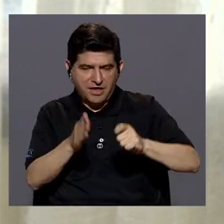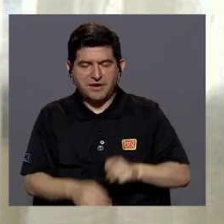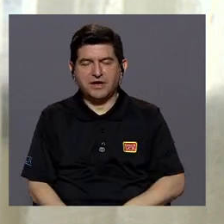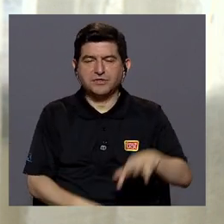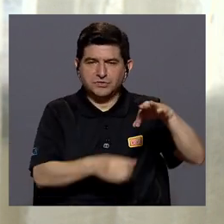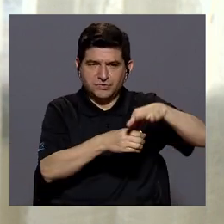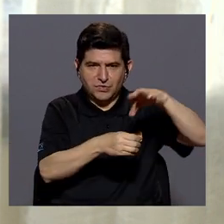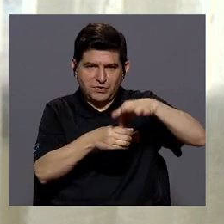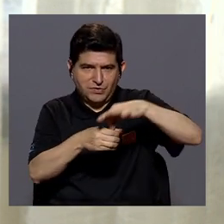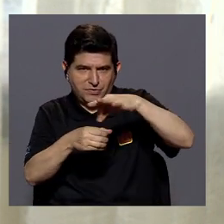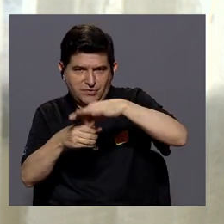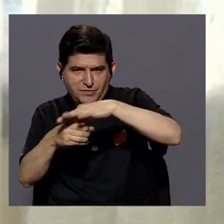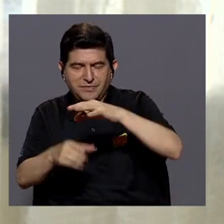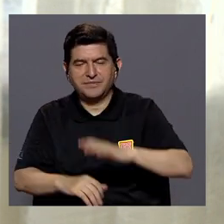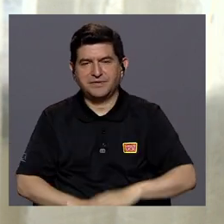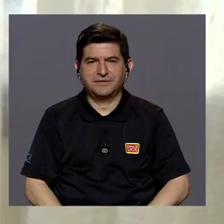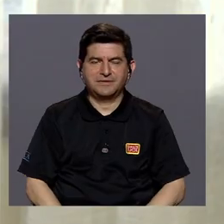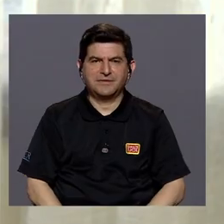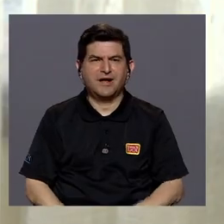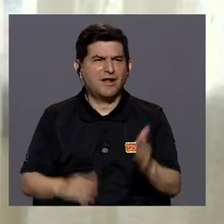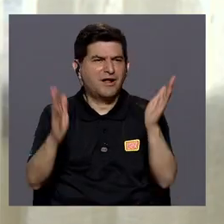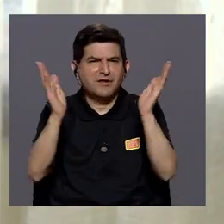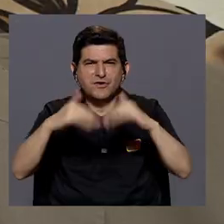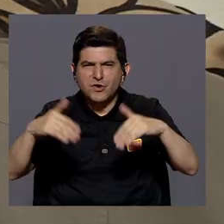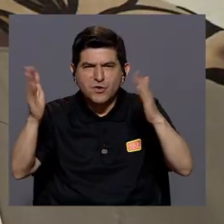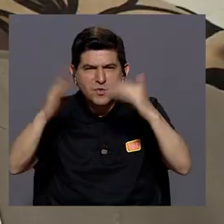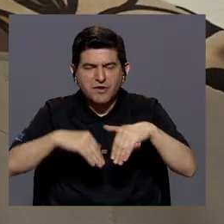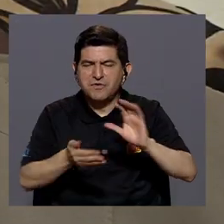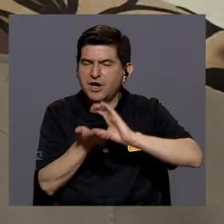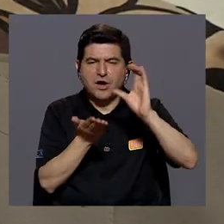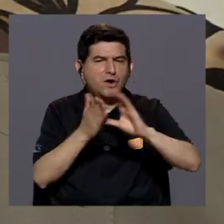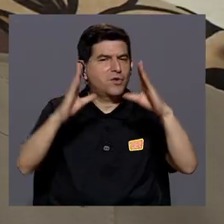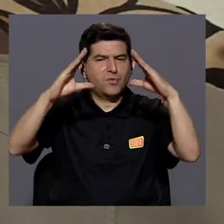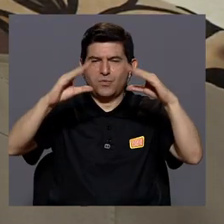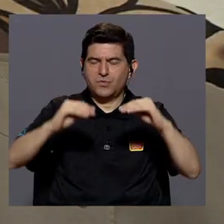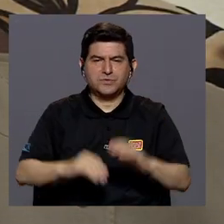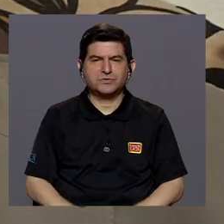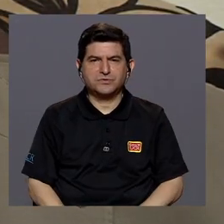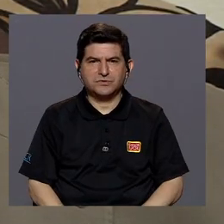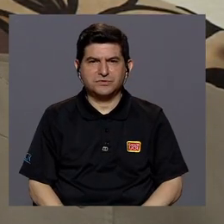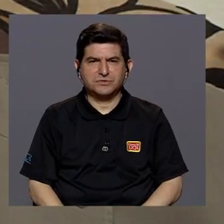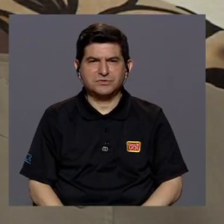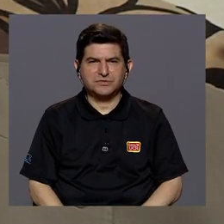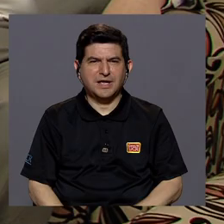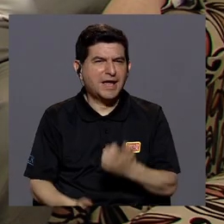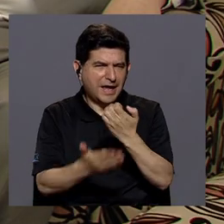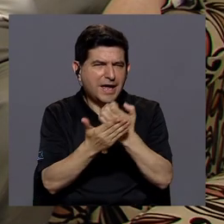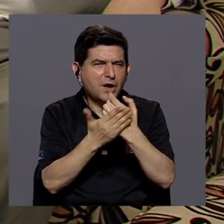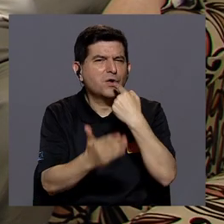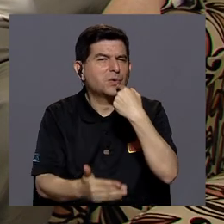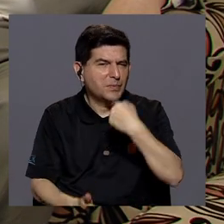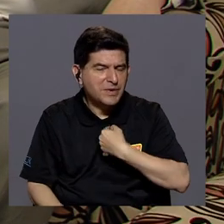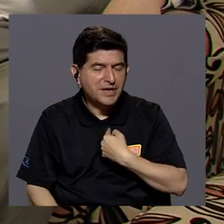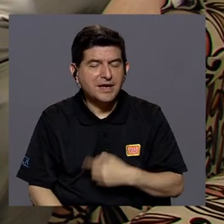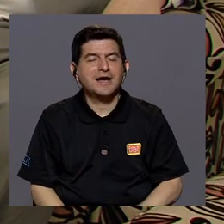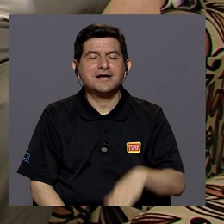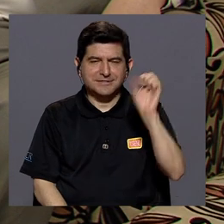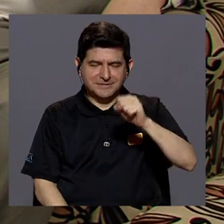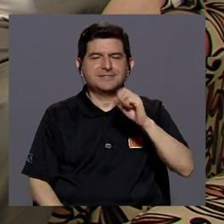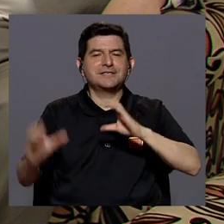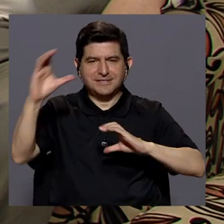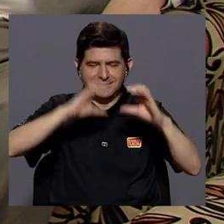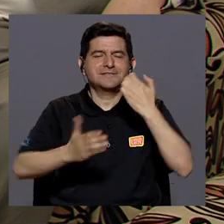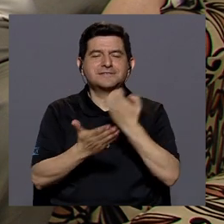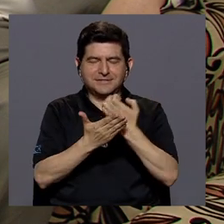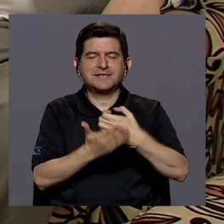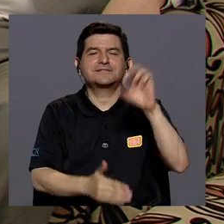agronomía, y no habían cursos de noche, solamente... ¿Economía? ¿Me había dicho usted? Ciencias económicas. Ciencias